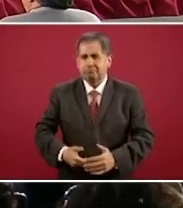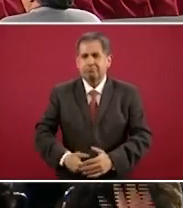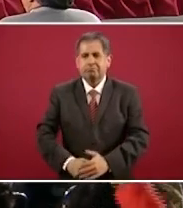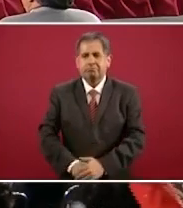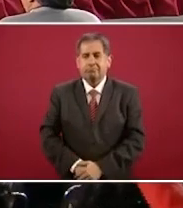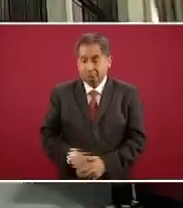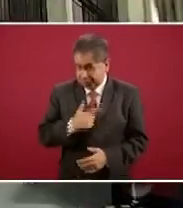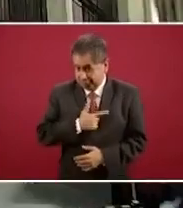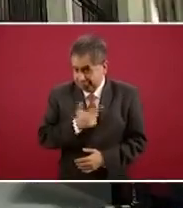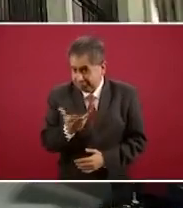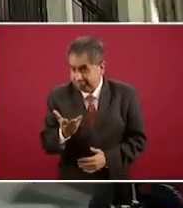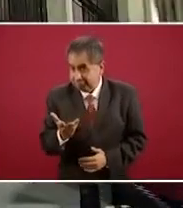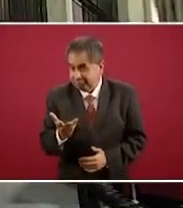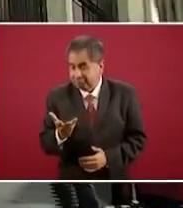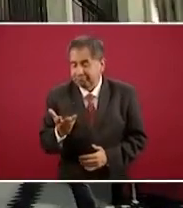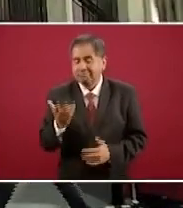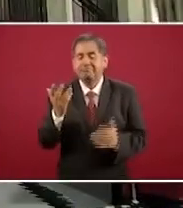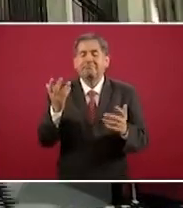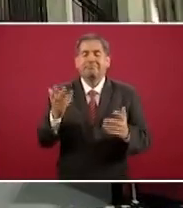¿Le gustó?